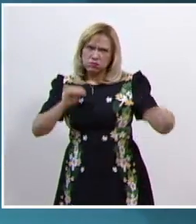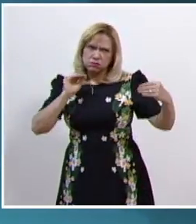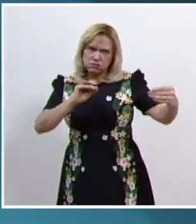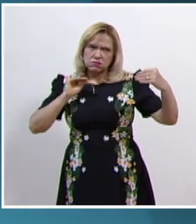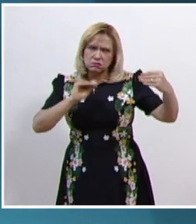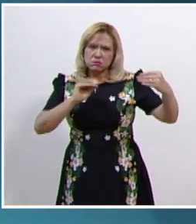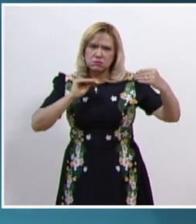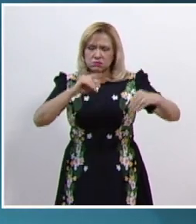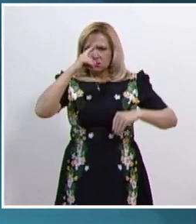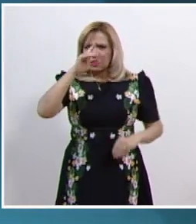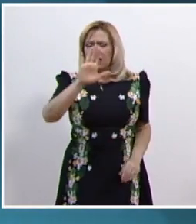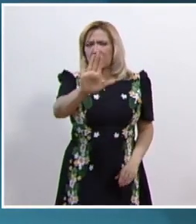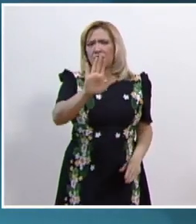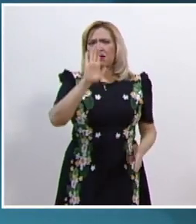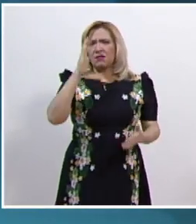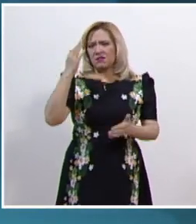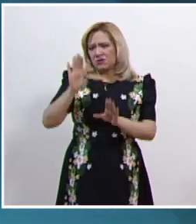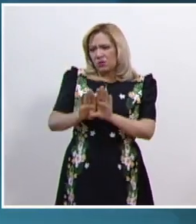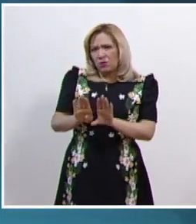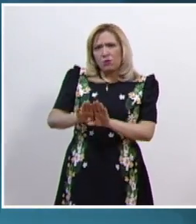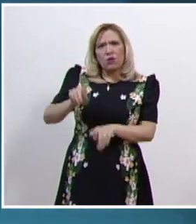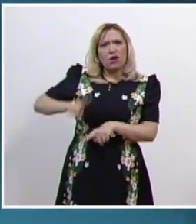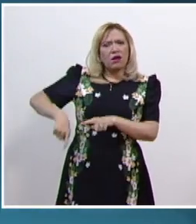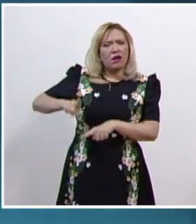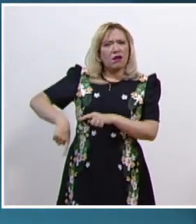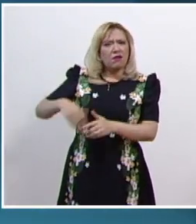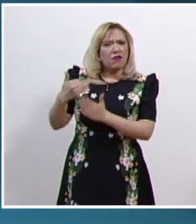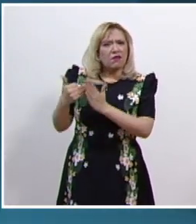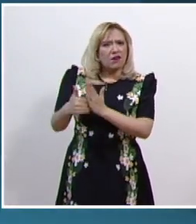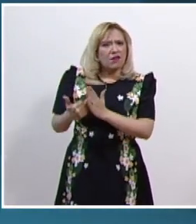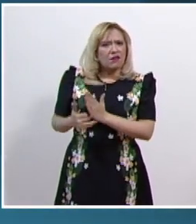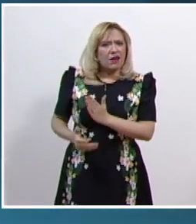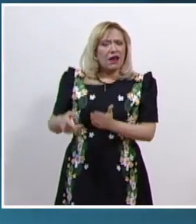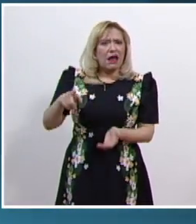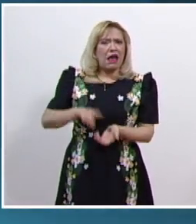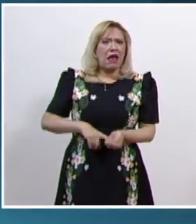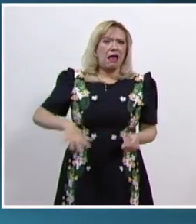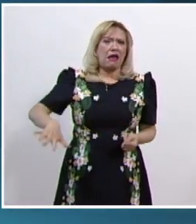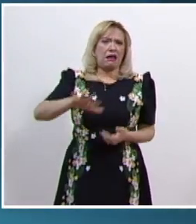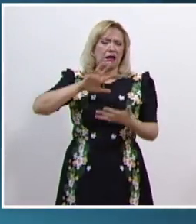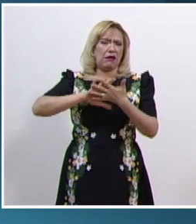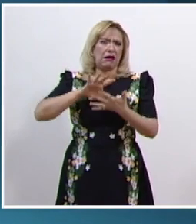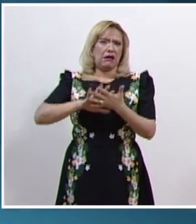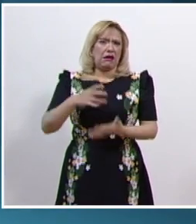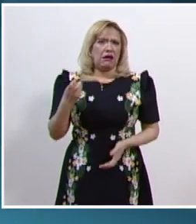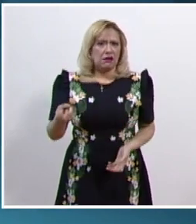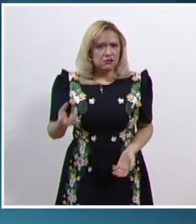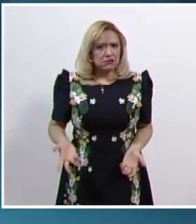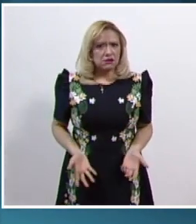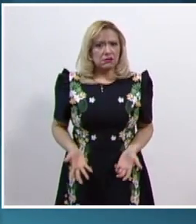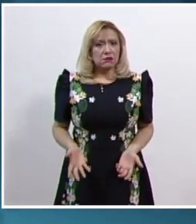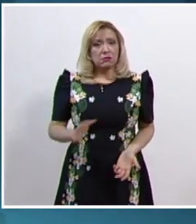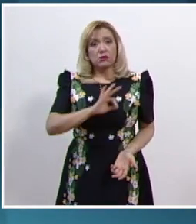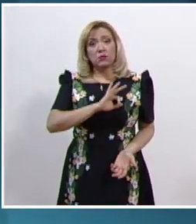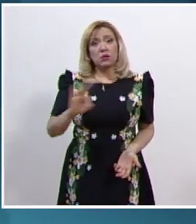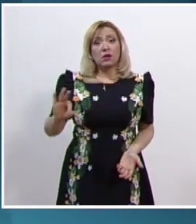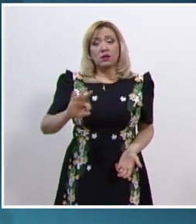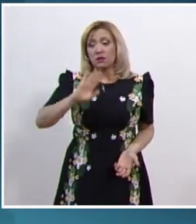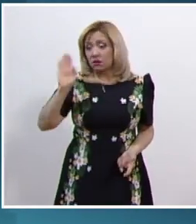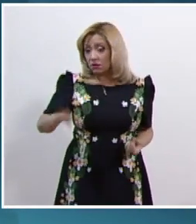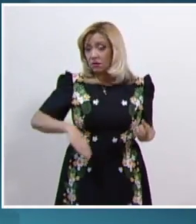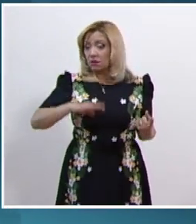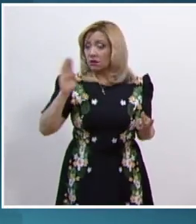permitan revertir las graves deficiencias estructurales que se viven en este centro de reclusión, donde el riesgo de pérdida de la vida se ha